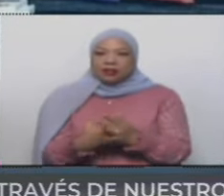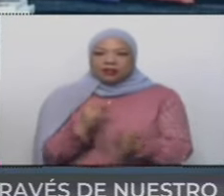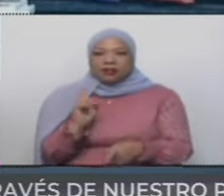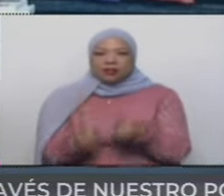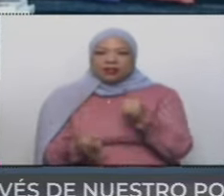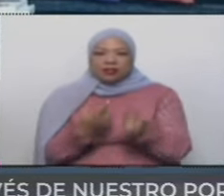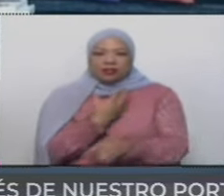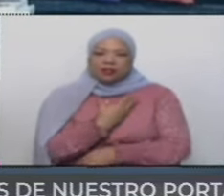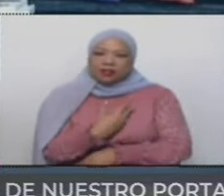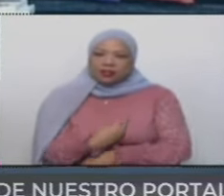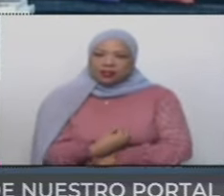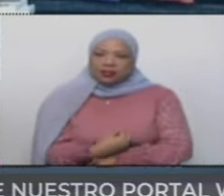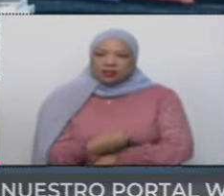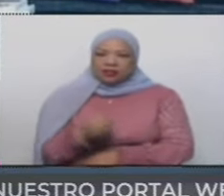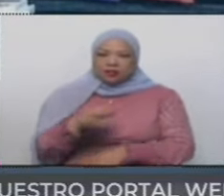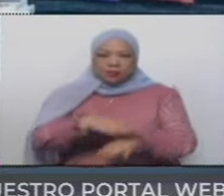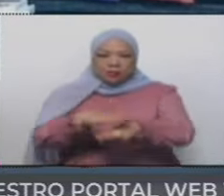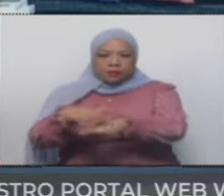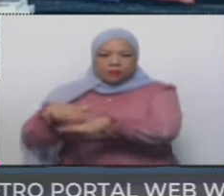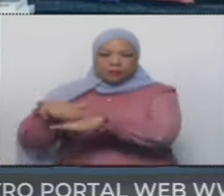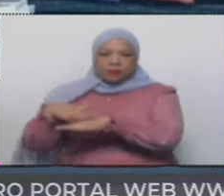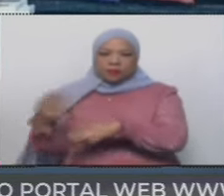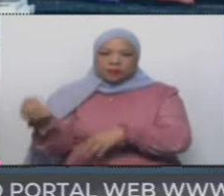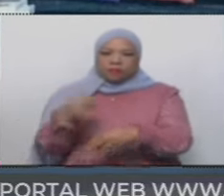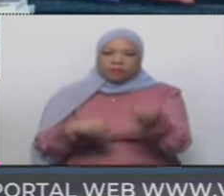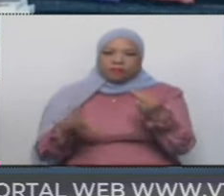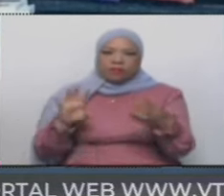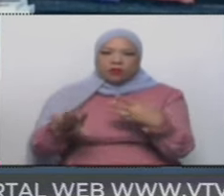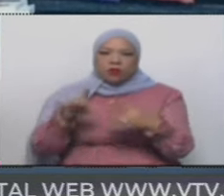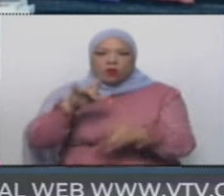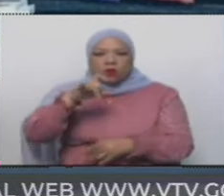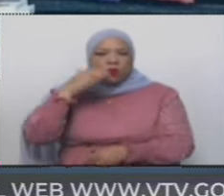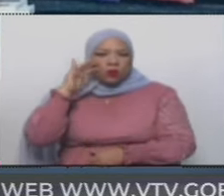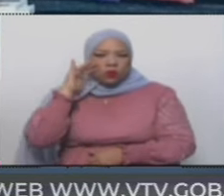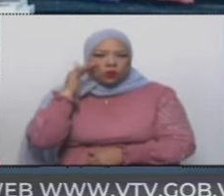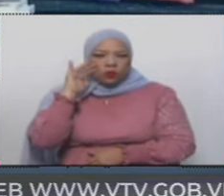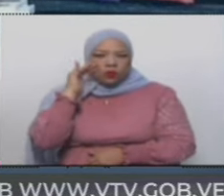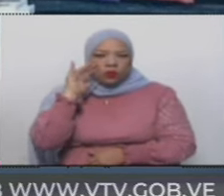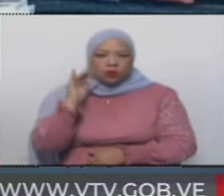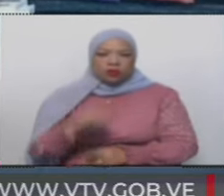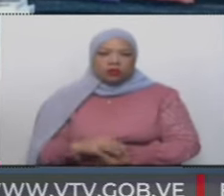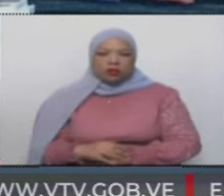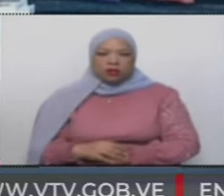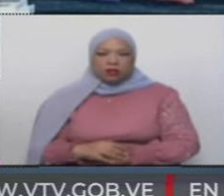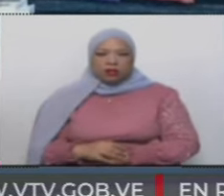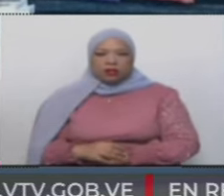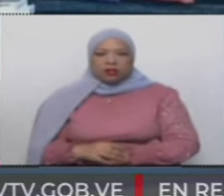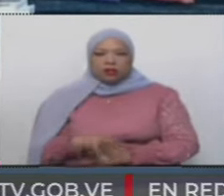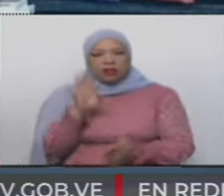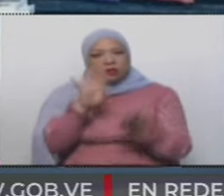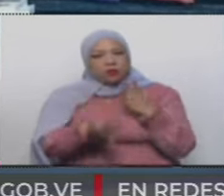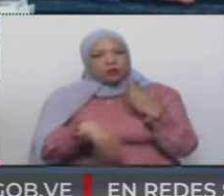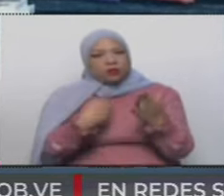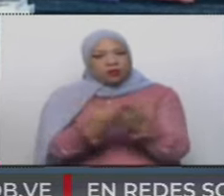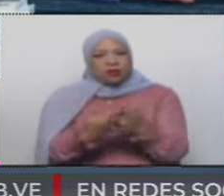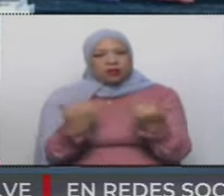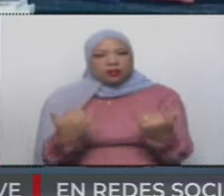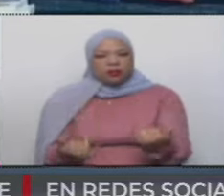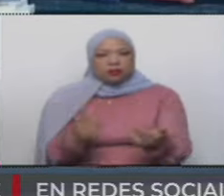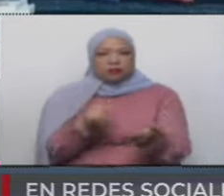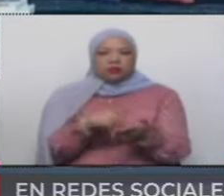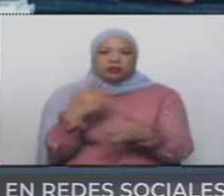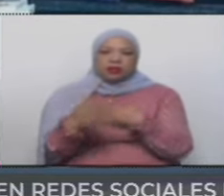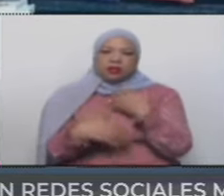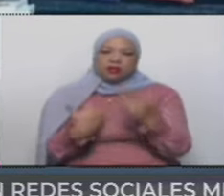lamento es que no se pueda difundir más por las redes, aunque es un fenómeno la presencia